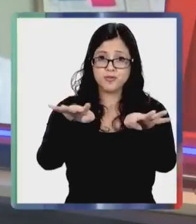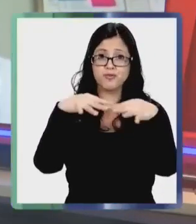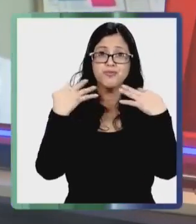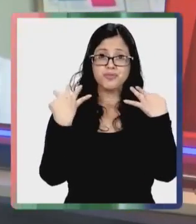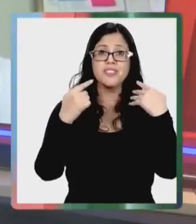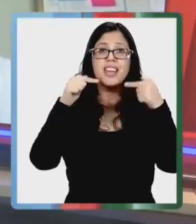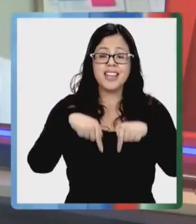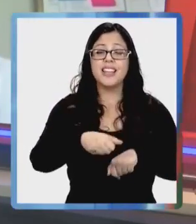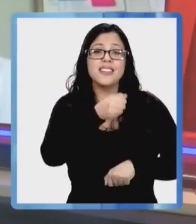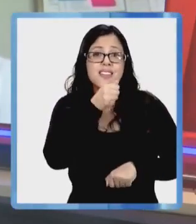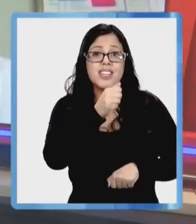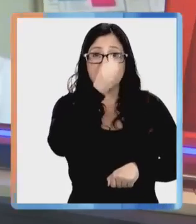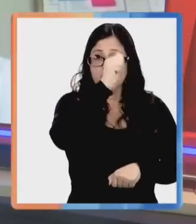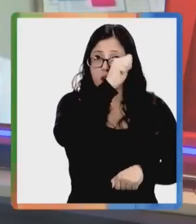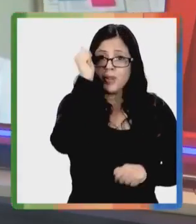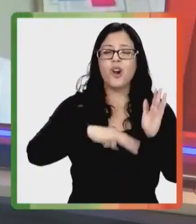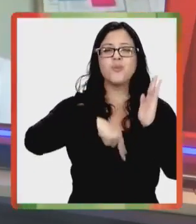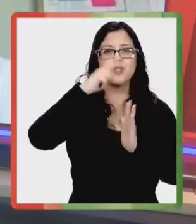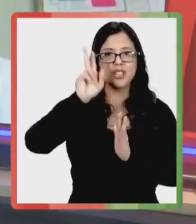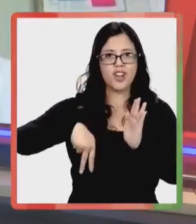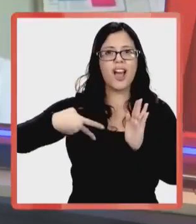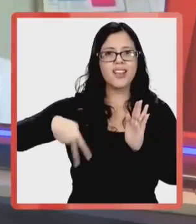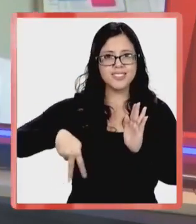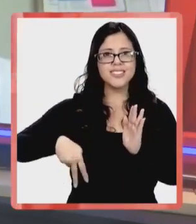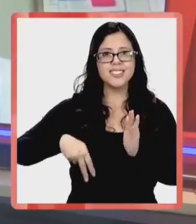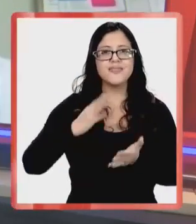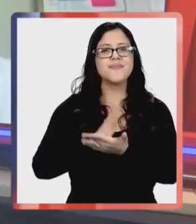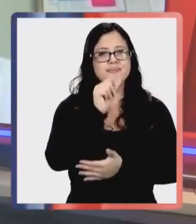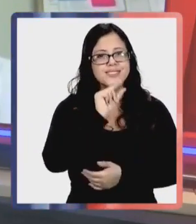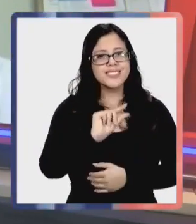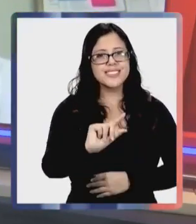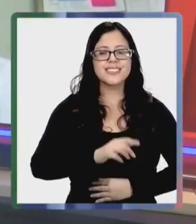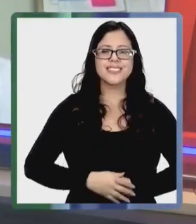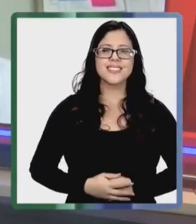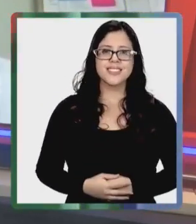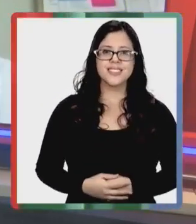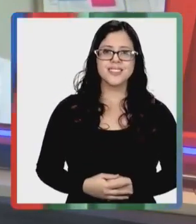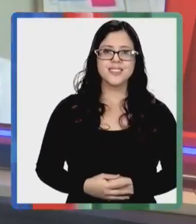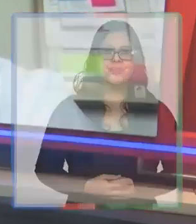por acompañarnos en esta entrevista del domingo de Portavoz Noticias. Hasta pronto.